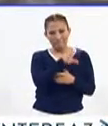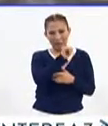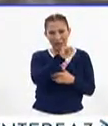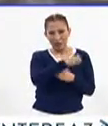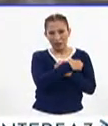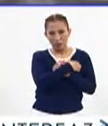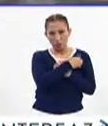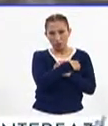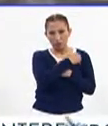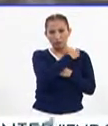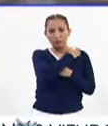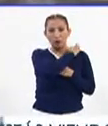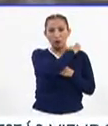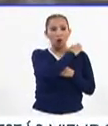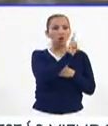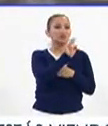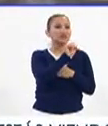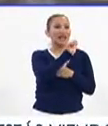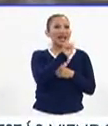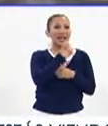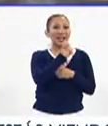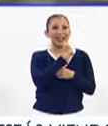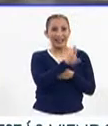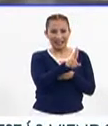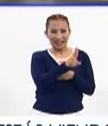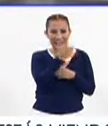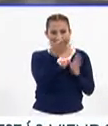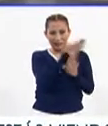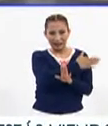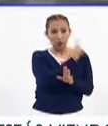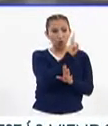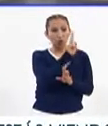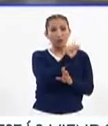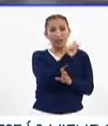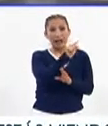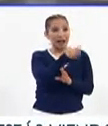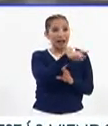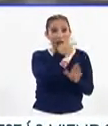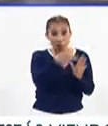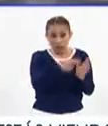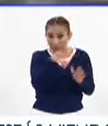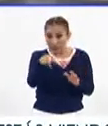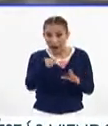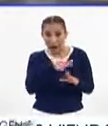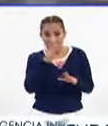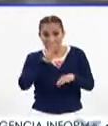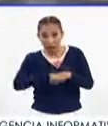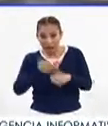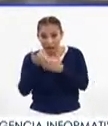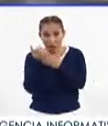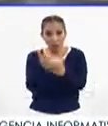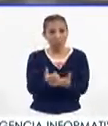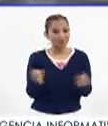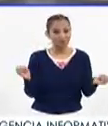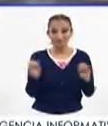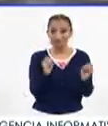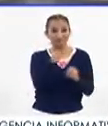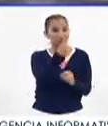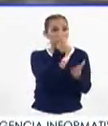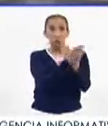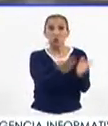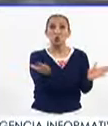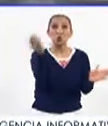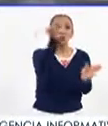la educación, las llamadas USAER, no se ha vuelto a generar mayores